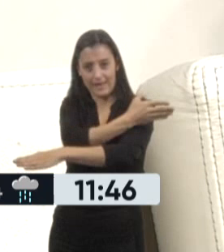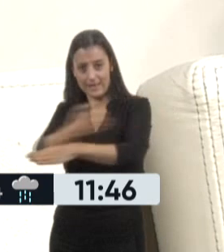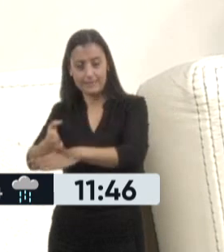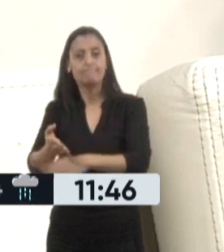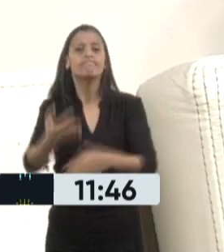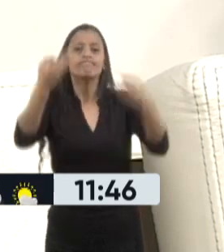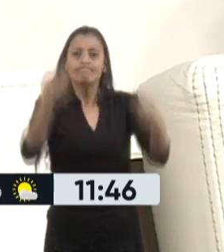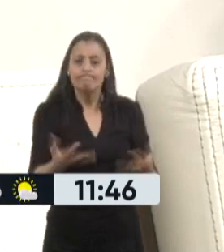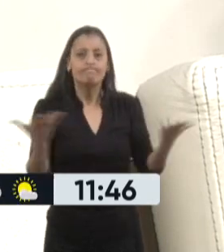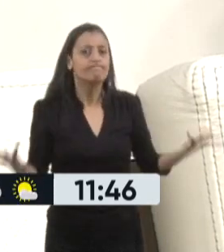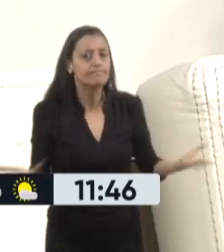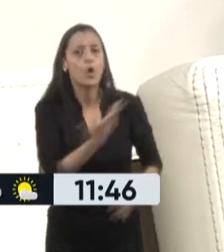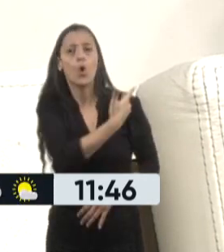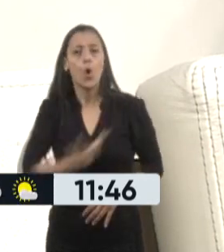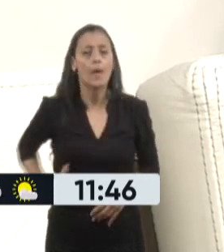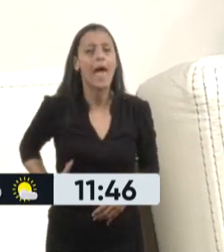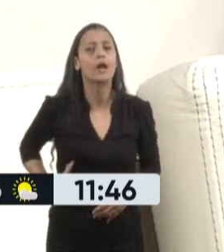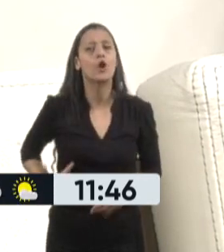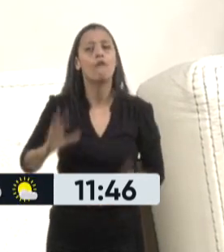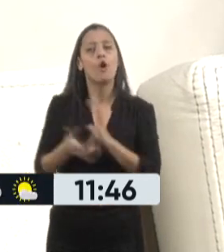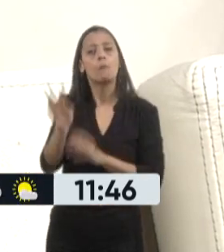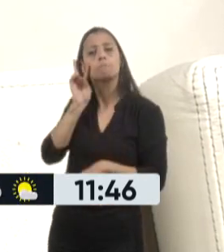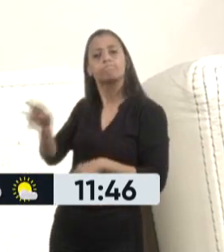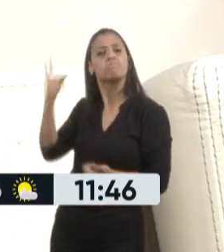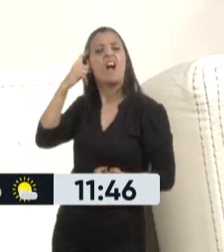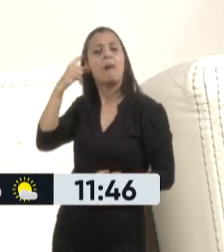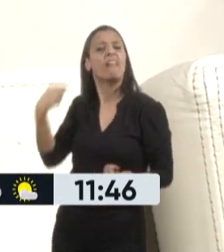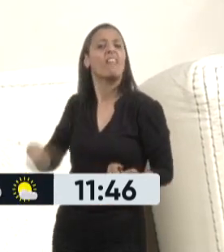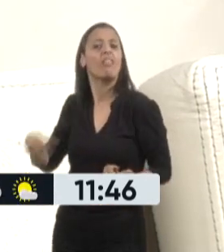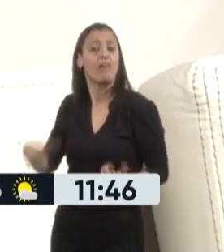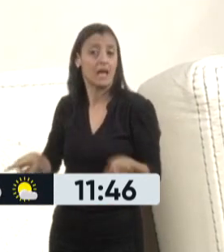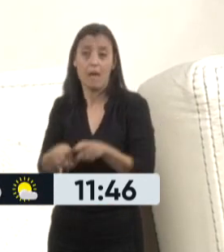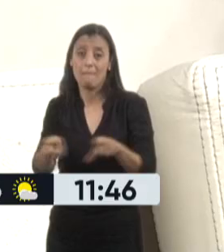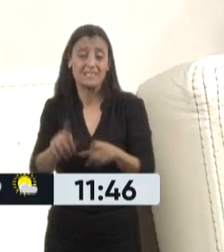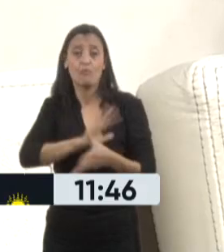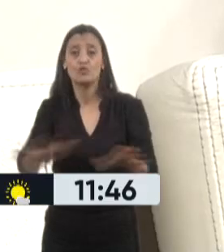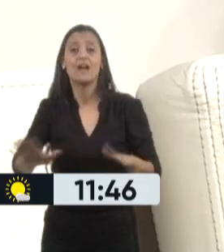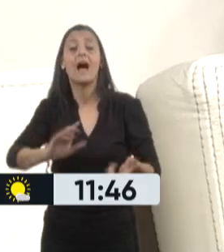Puntualmente, ¿qué aprendió el gobierno luego de lo que fue la salida de Nicolás Posse?